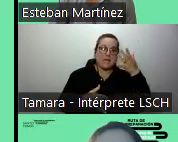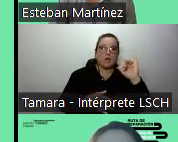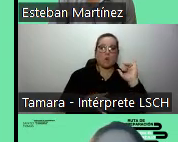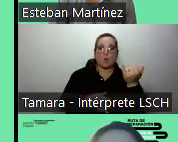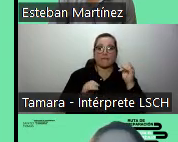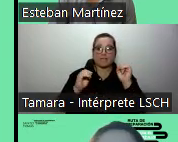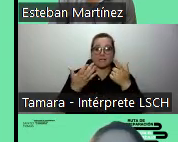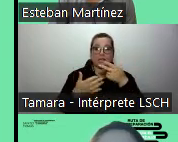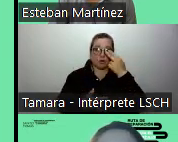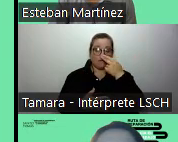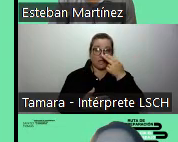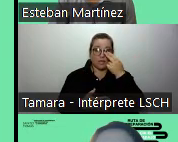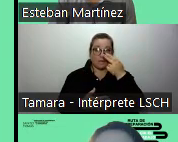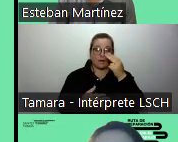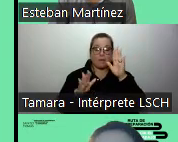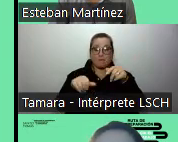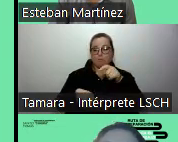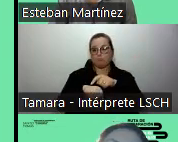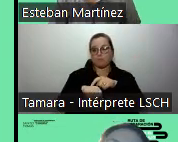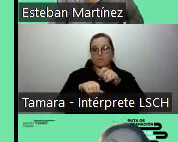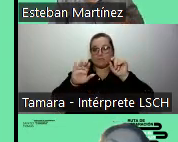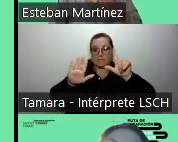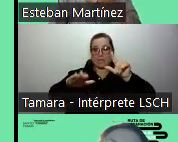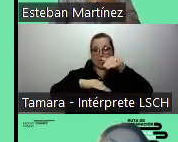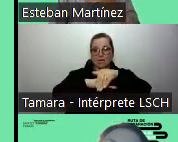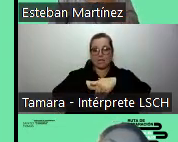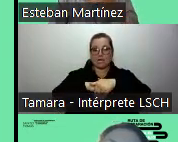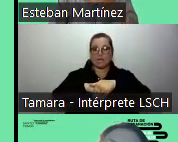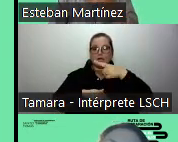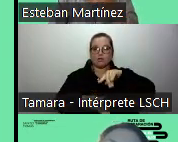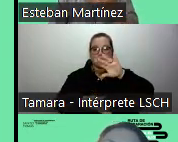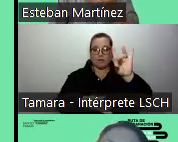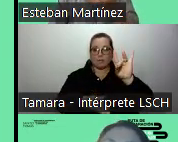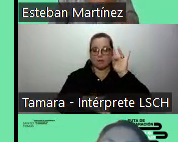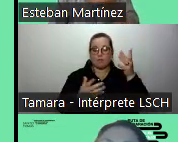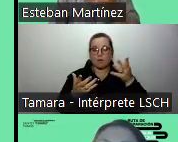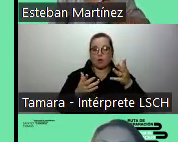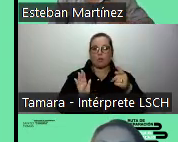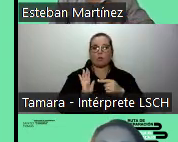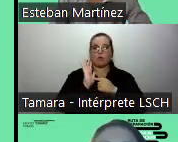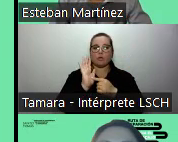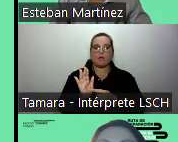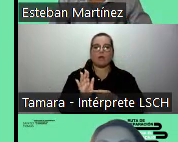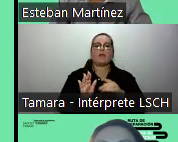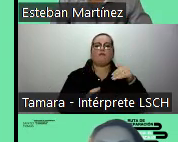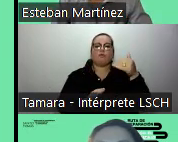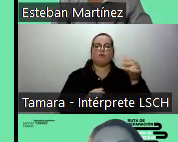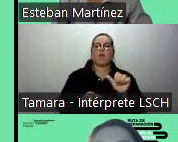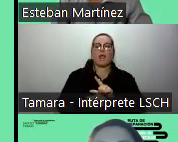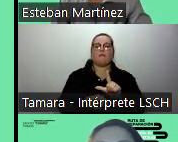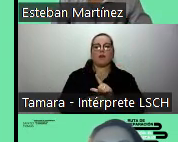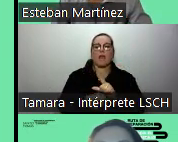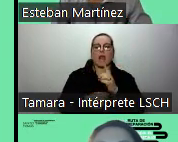de noviembre a las 19 horas descubriremos Cómo ser protagonistas de Su futuro laboral al construir sus